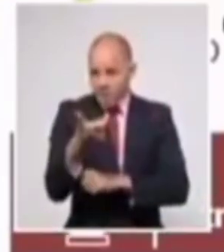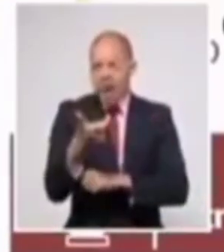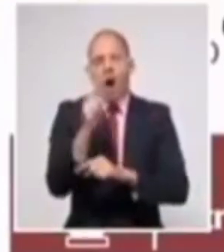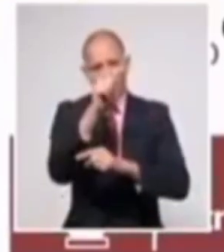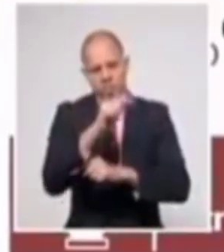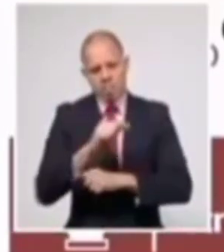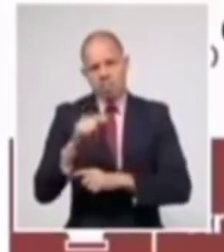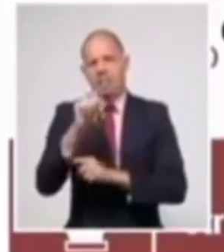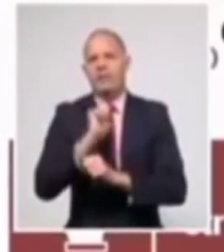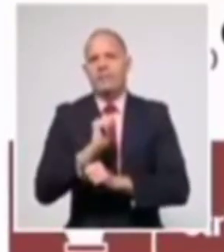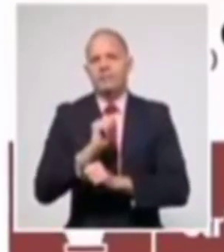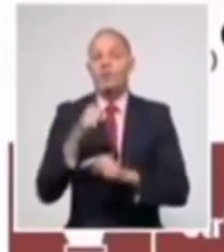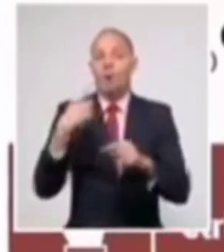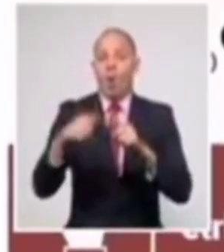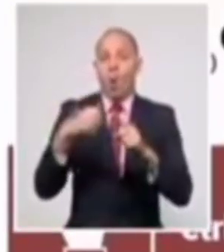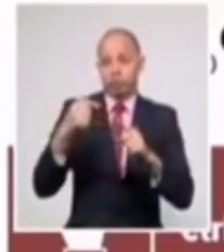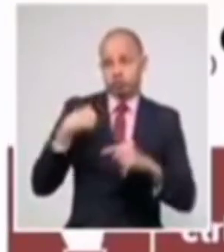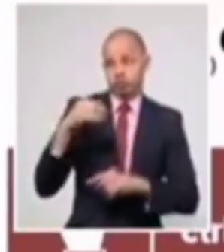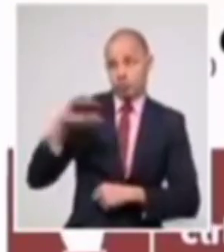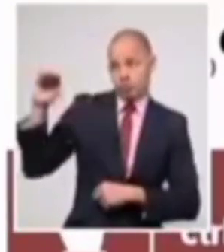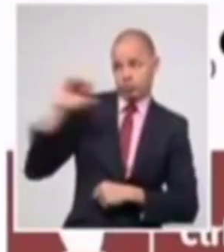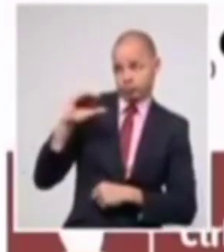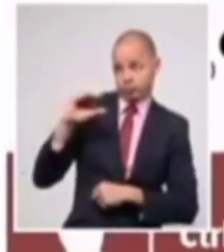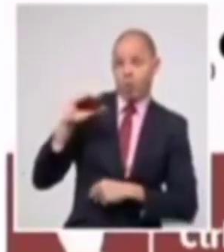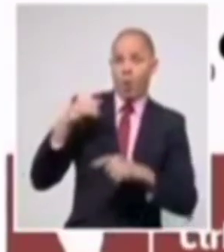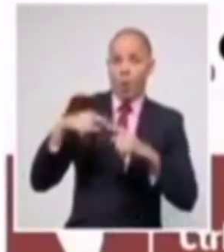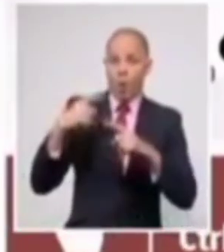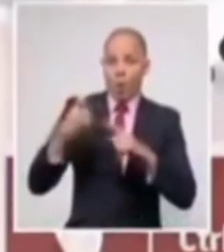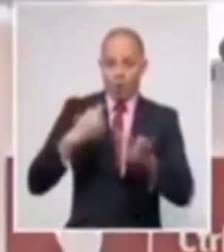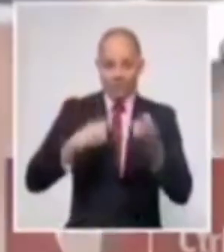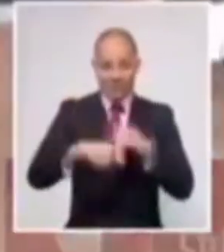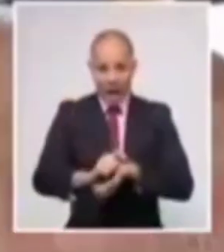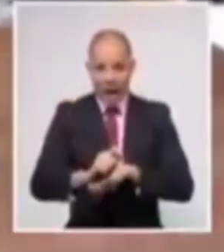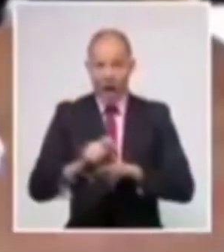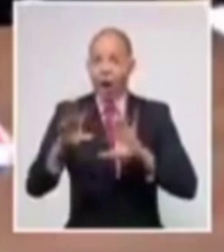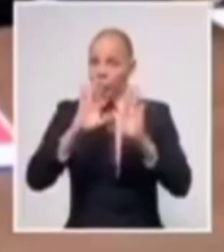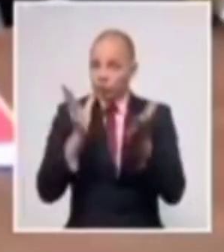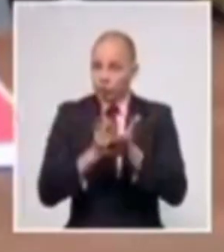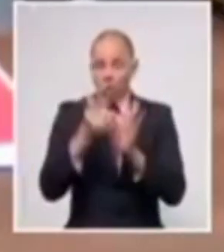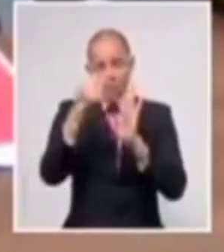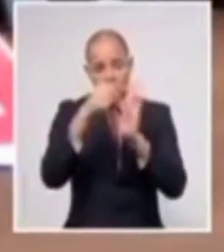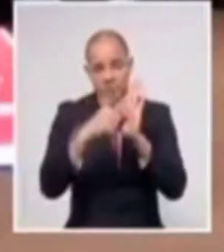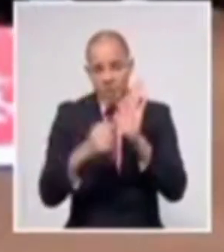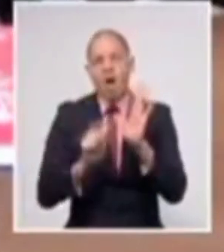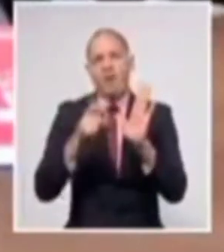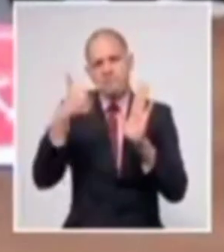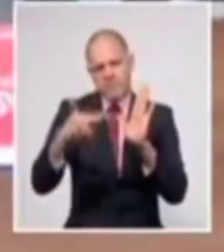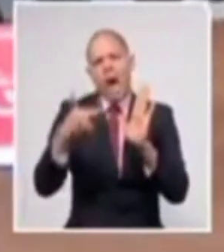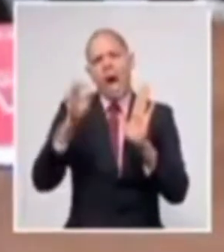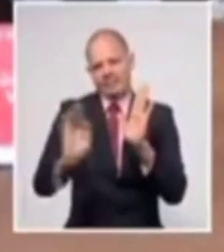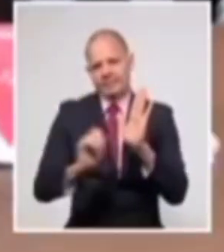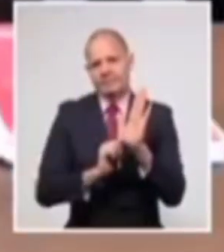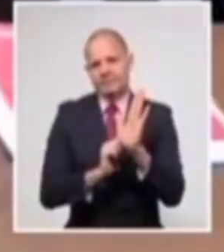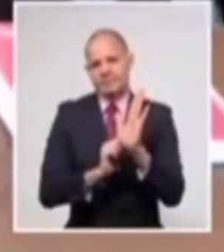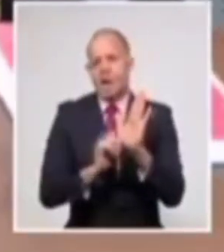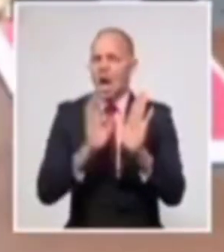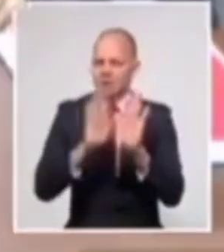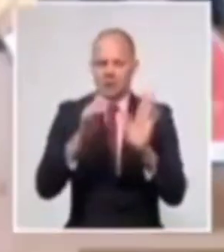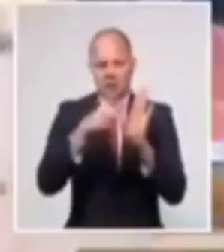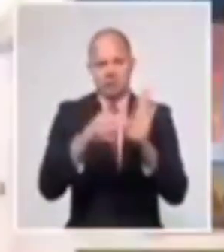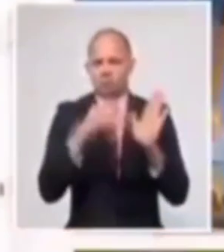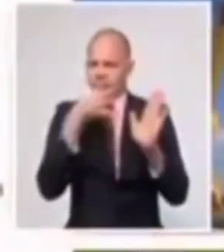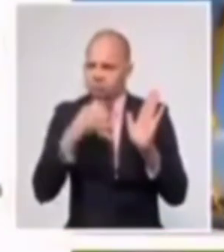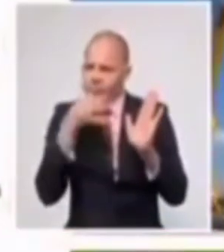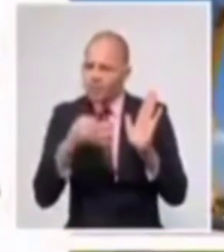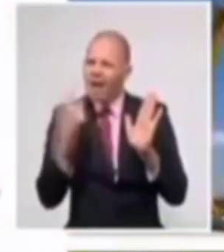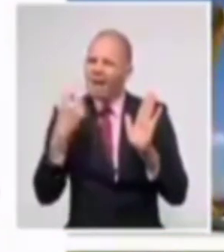financiera entre los ingresos y gastos del gobierno además destacan los especialistas en la publicación del diario granma que